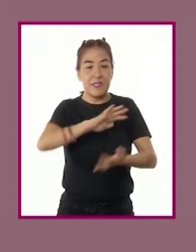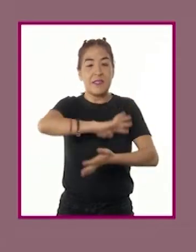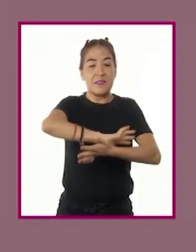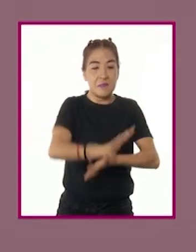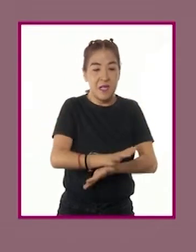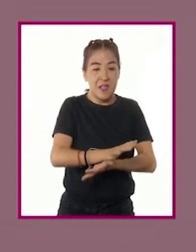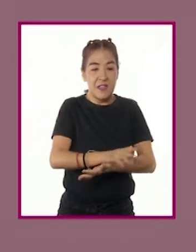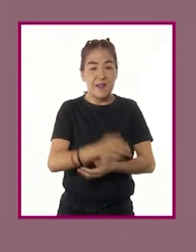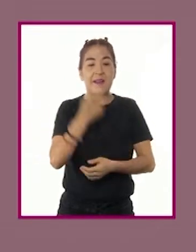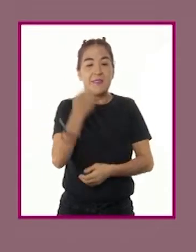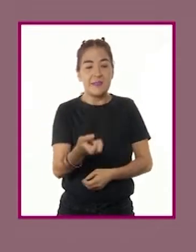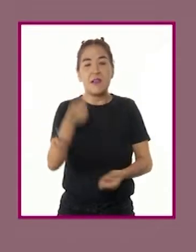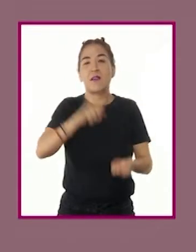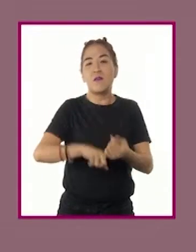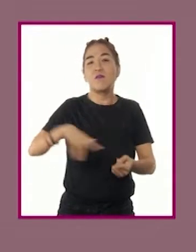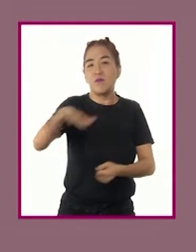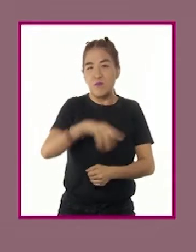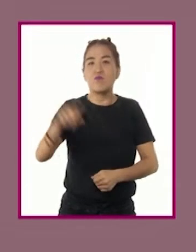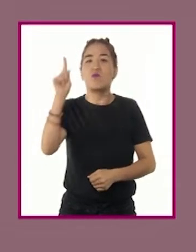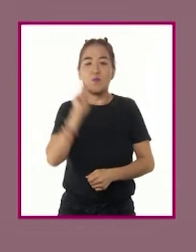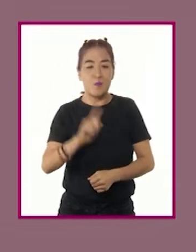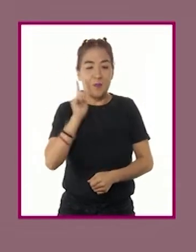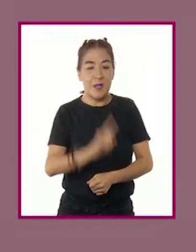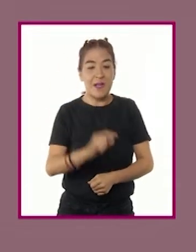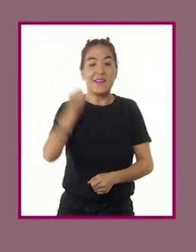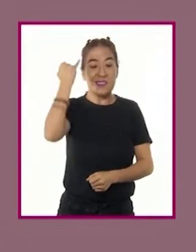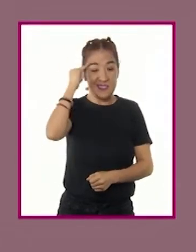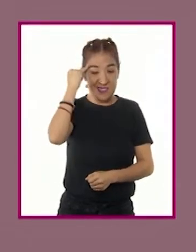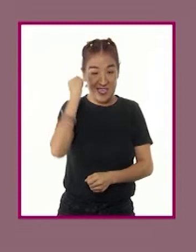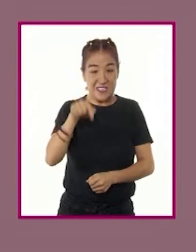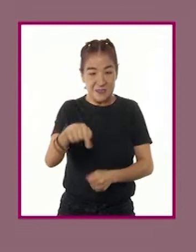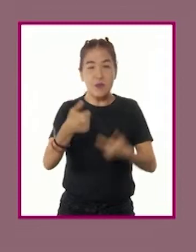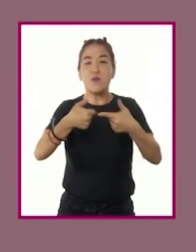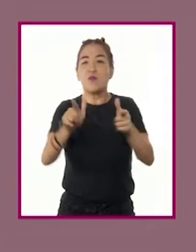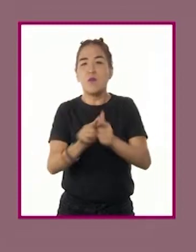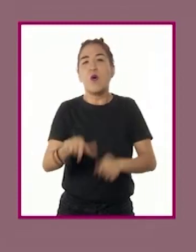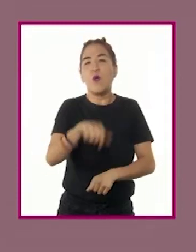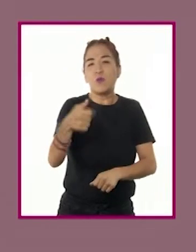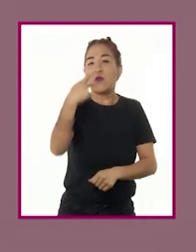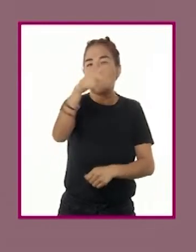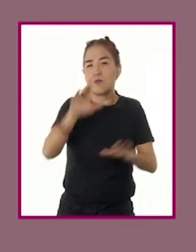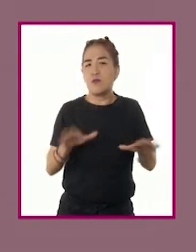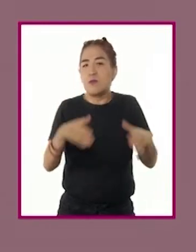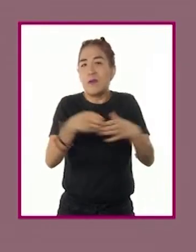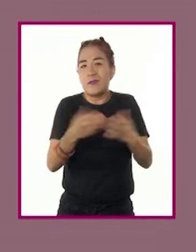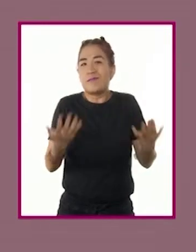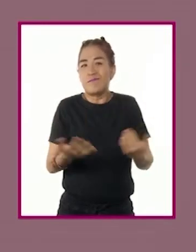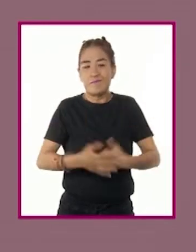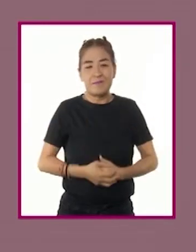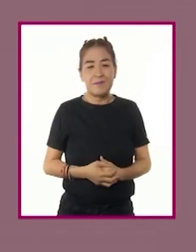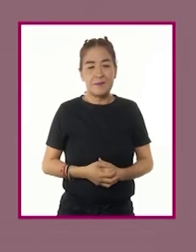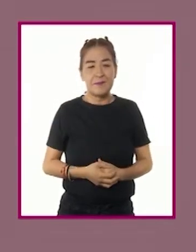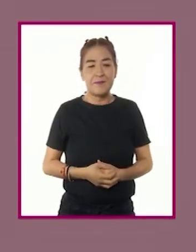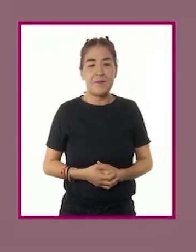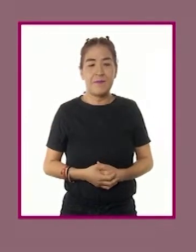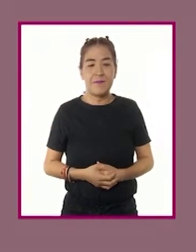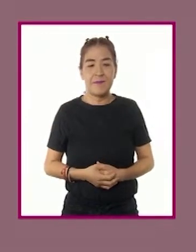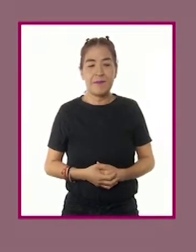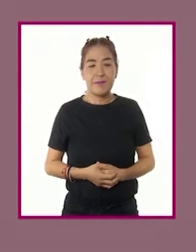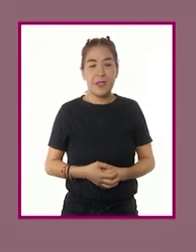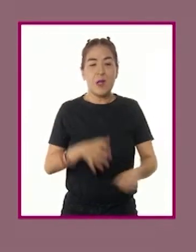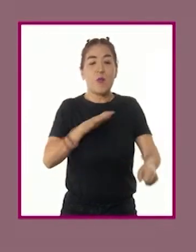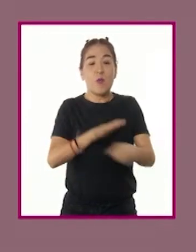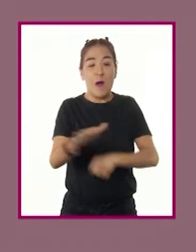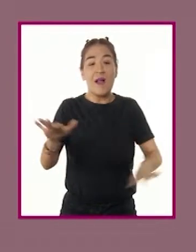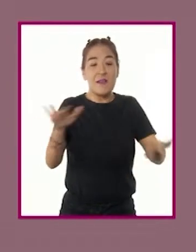e inequidad en la que viven mujeres, indígenas u otros grupos en tu comunidad? ¿Qué cambios o